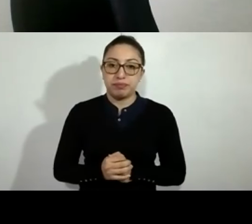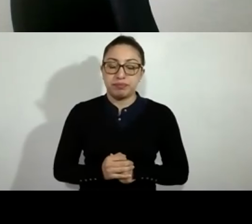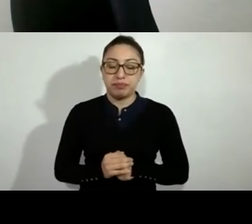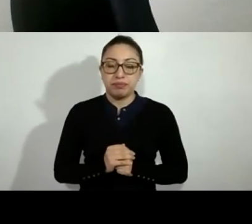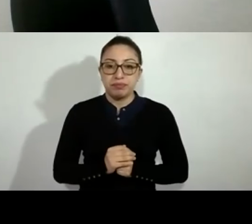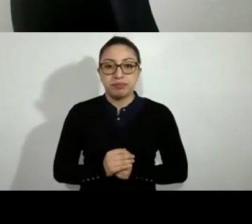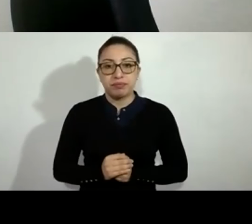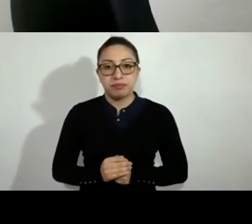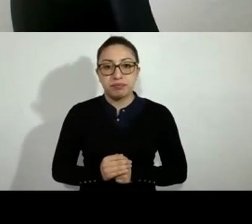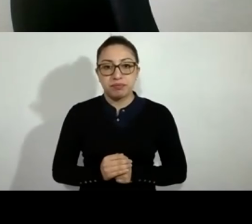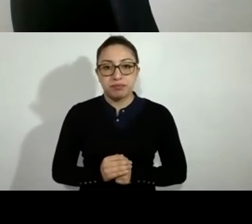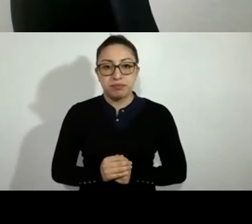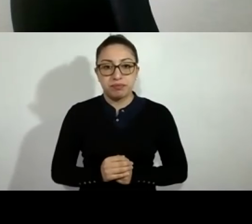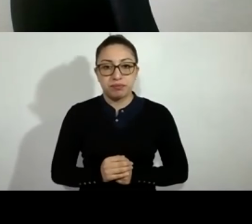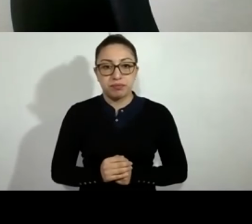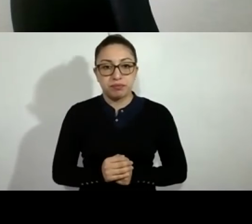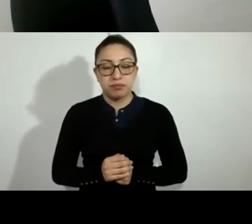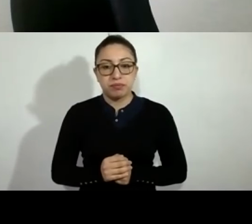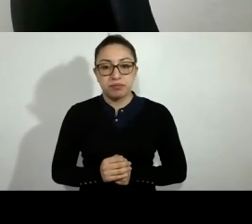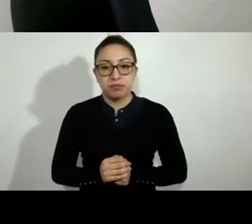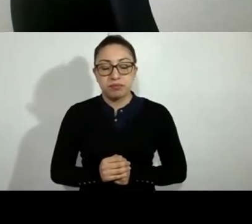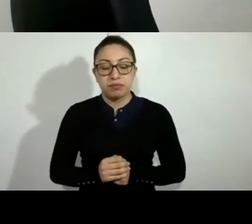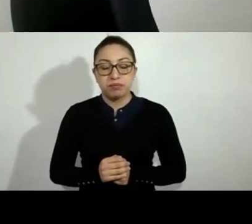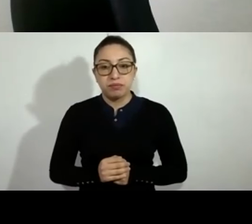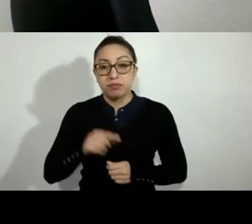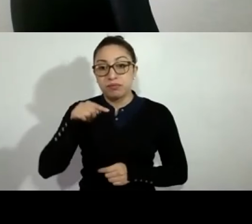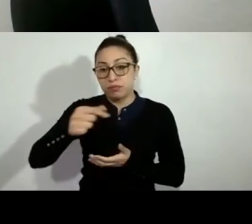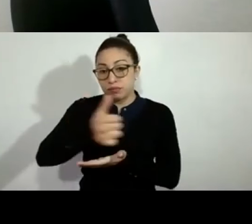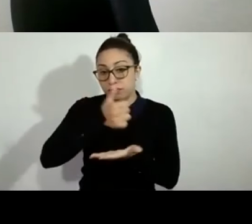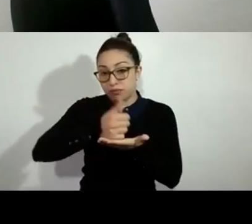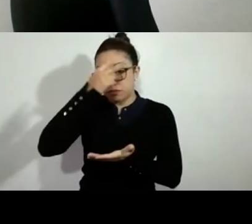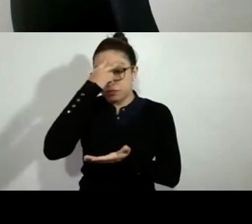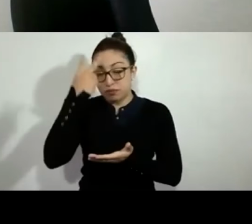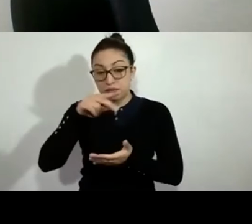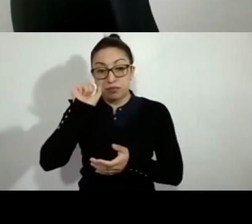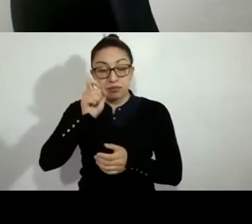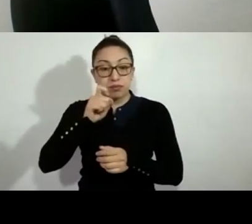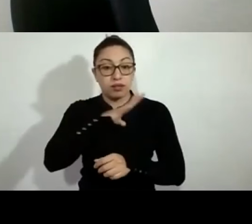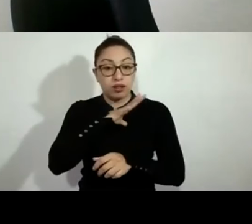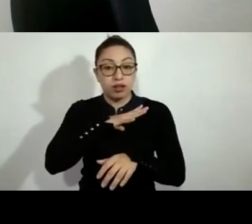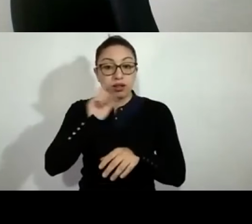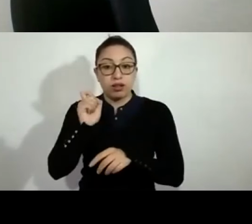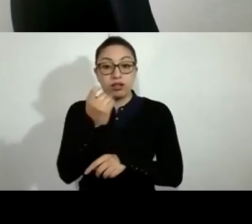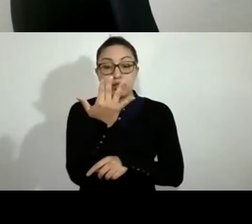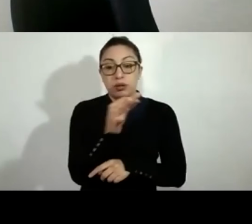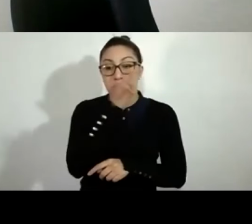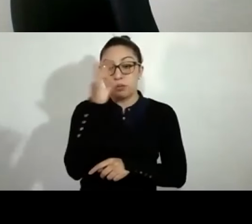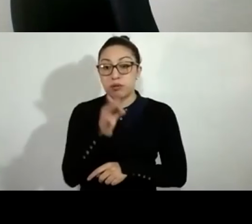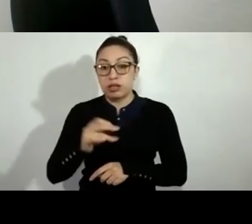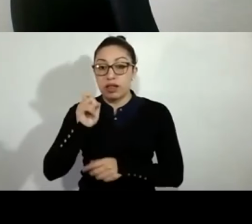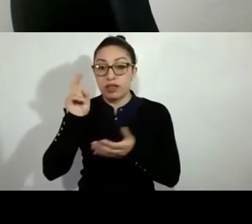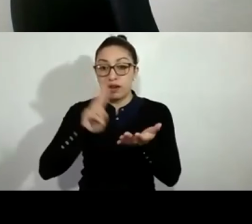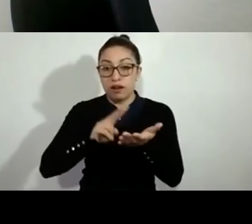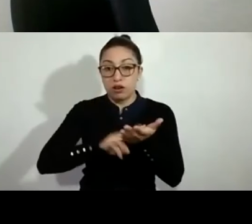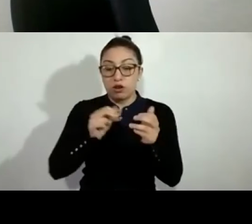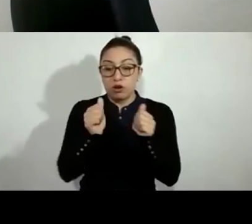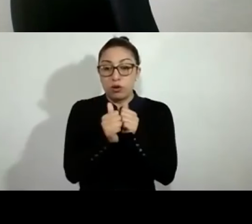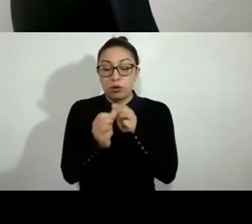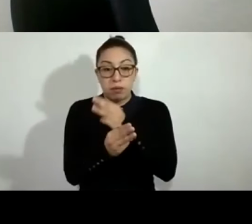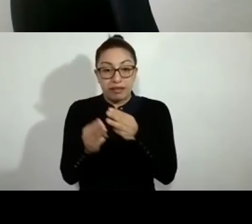Las industrias instaladas en la Ciudad de México que sustituyan al menos el 50% del valor de materias